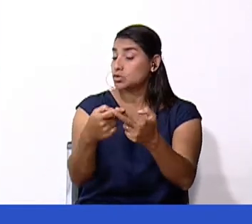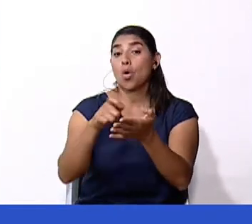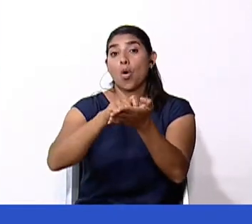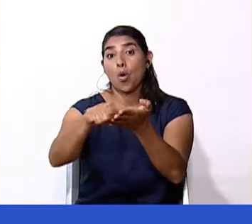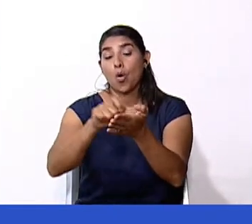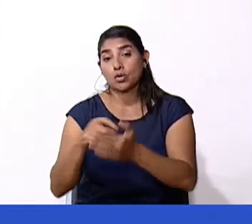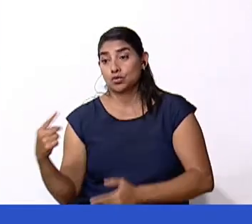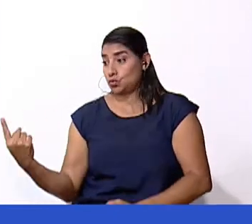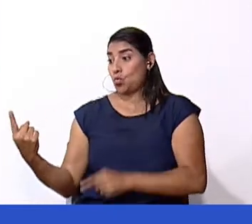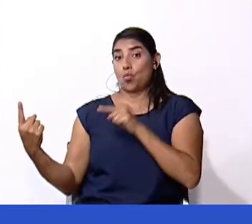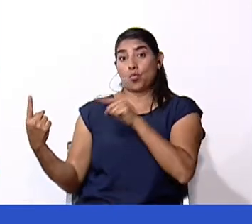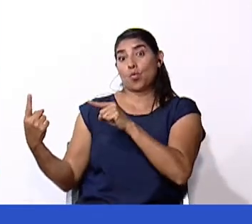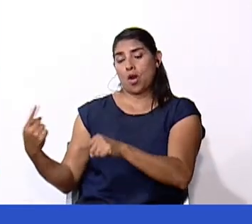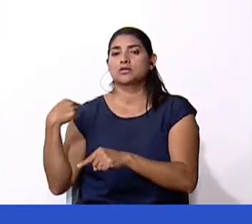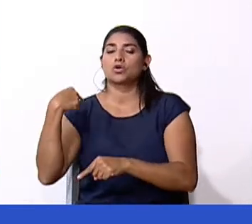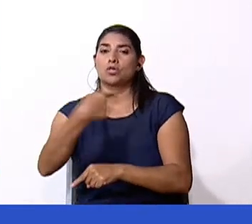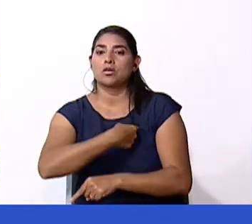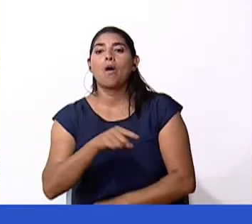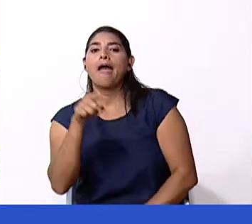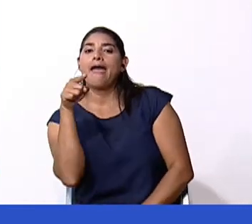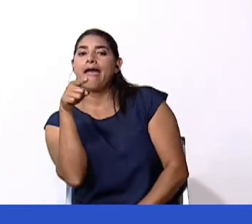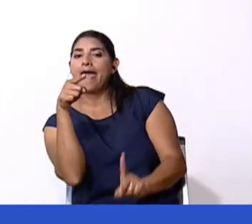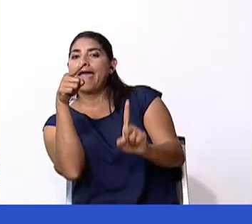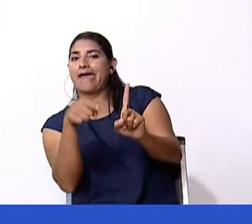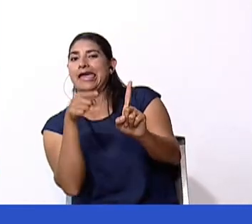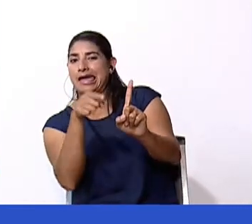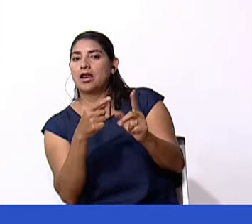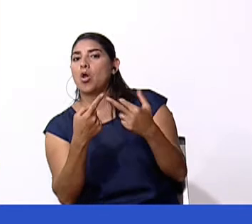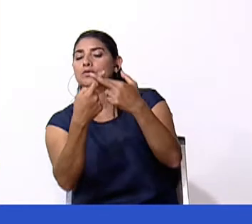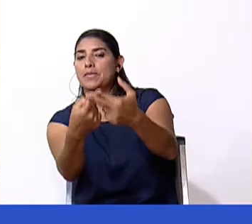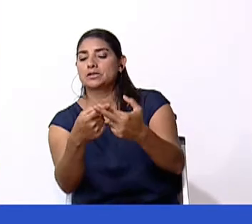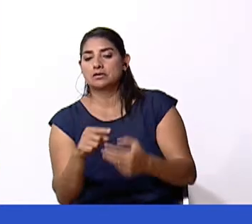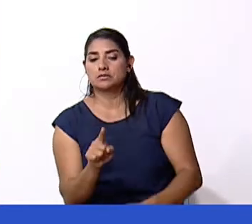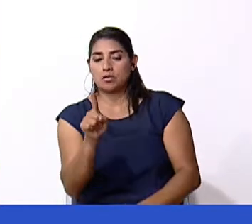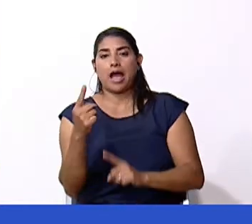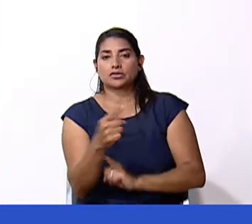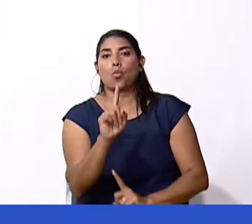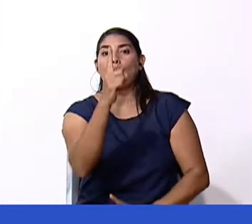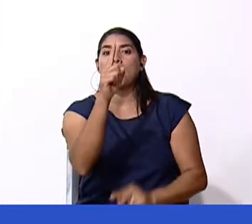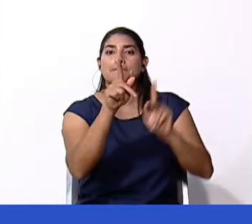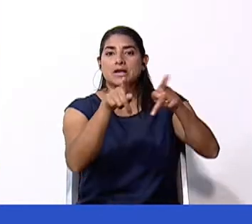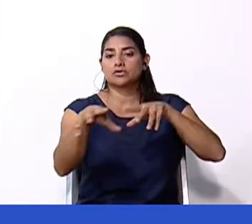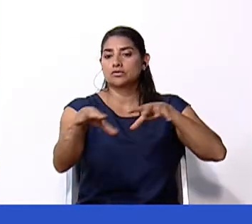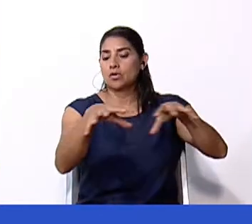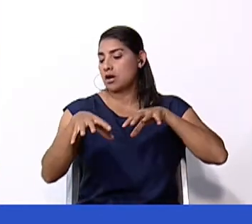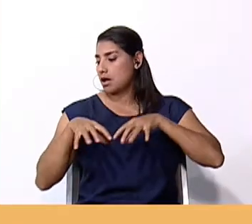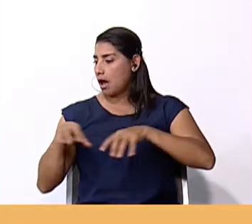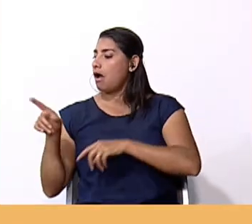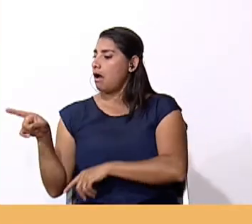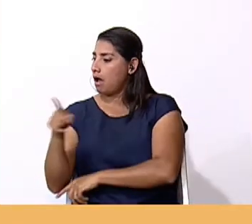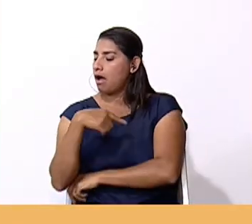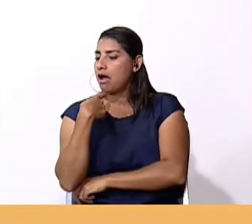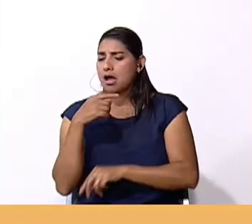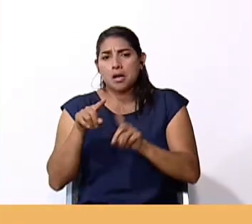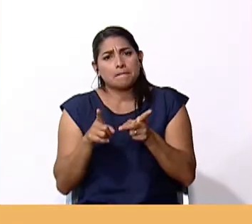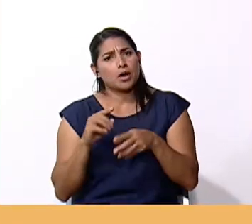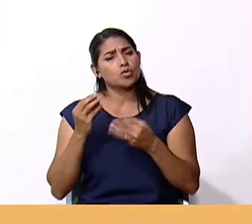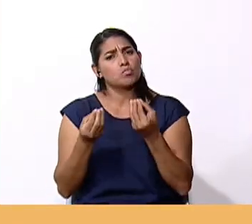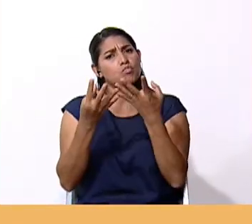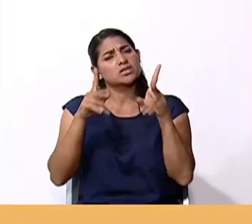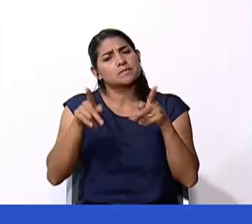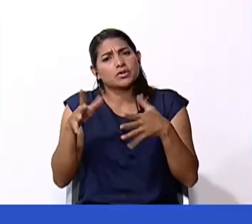también es singular, igual que si digo, él prestó marcadores. Son todas acciones que las hace una sola persona. ¿Y si las hacen